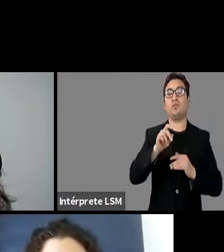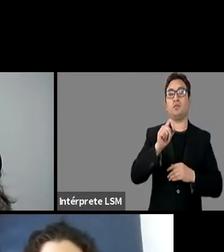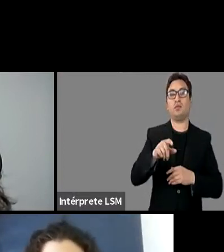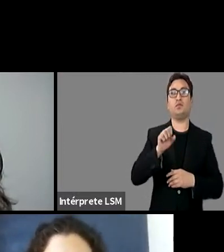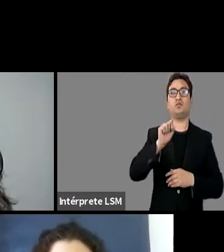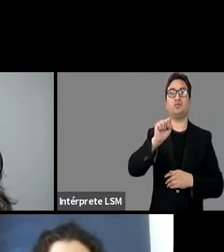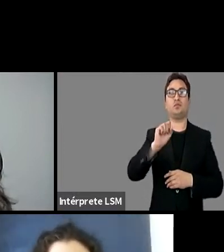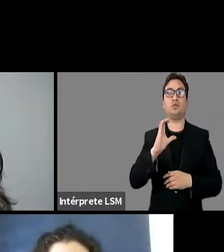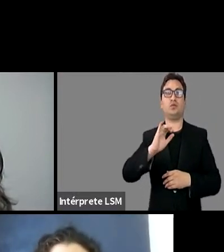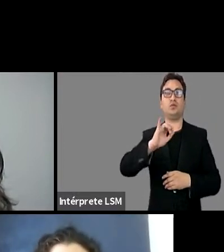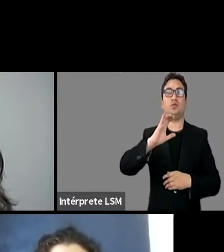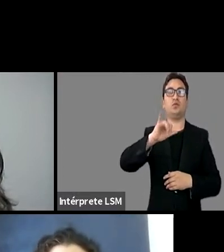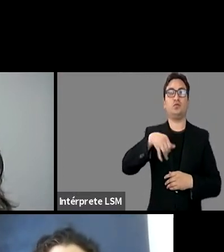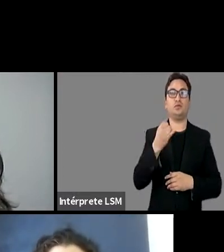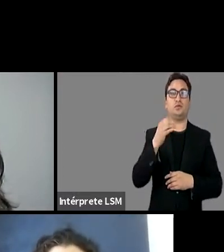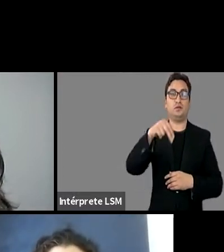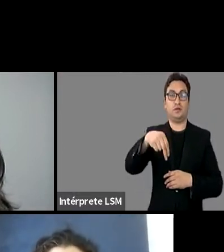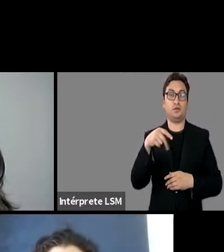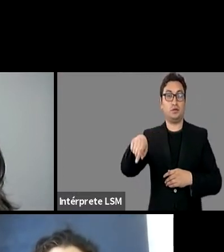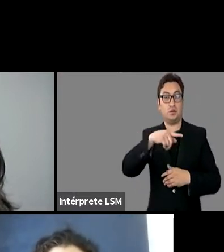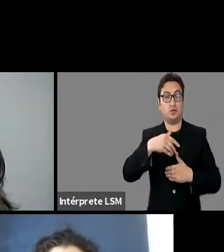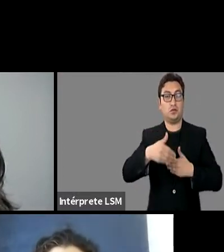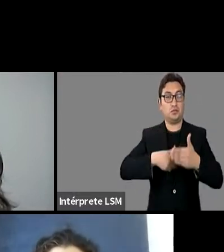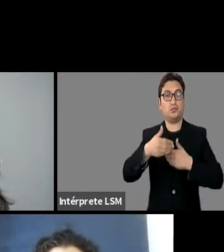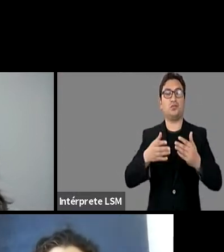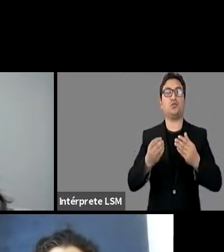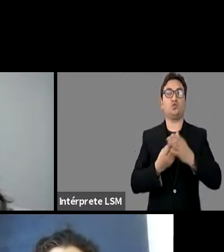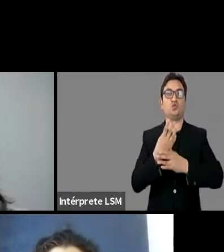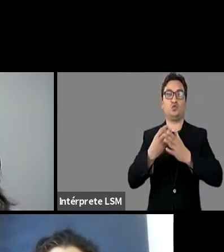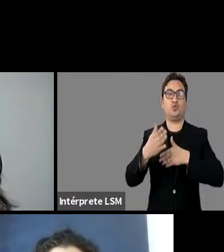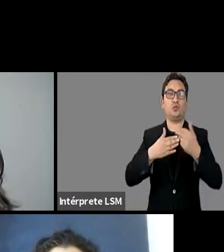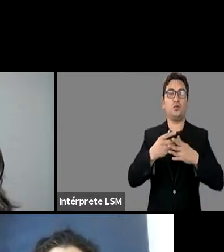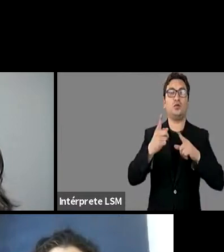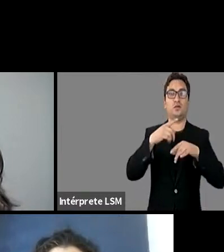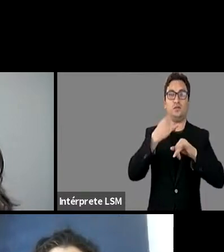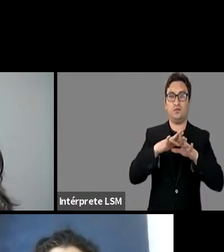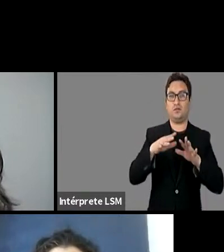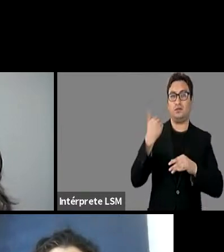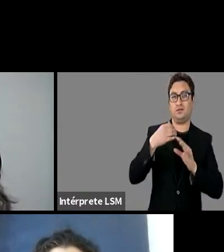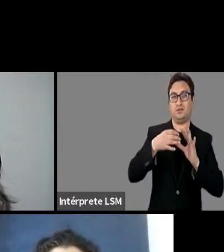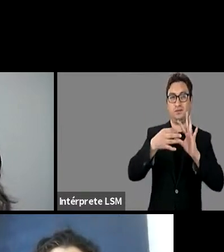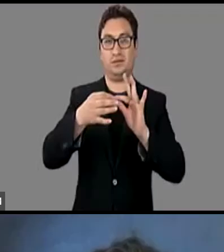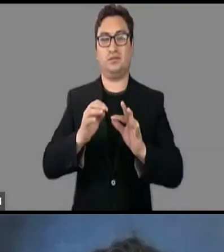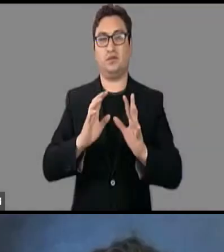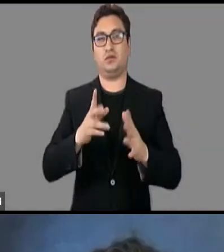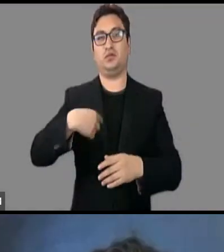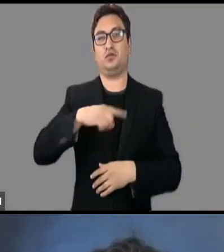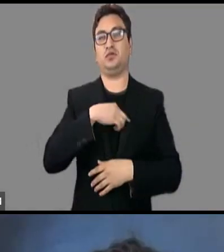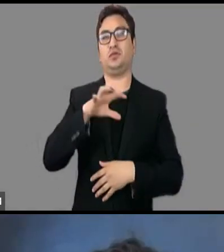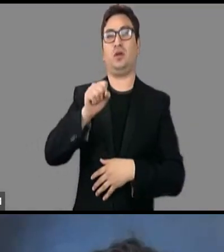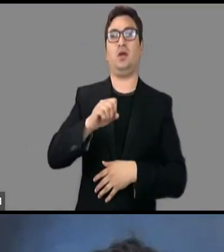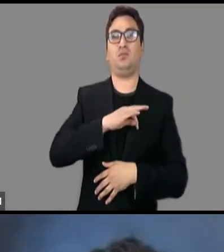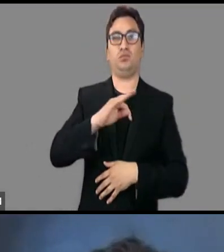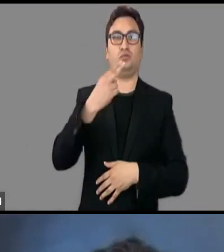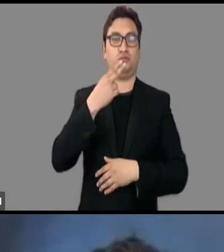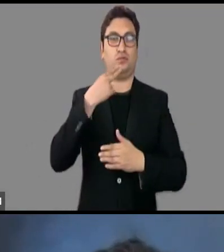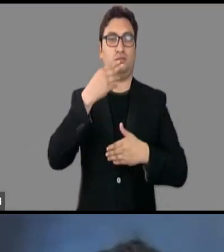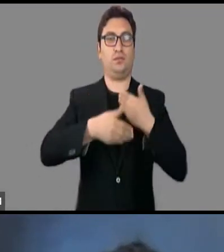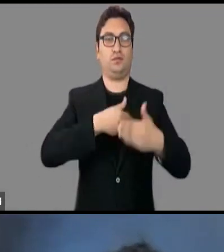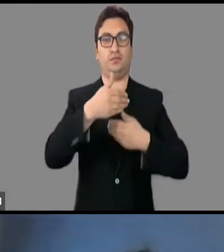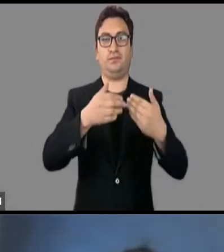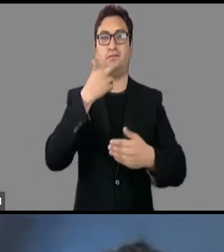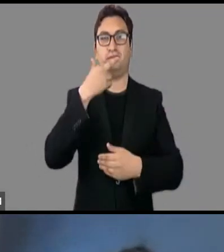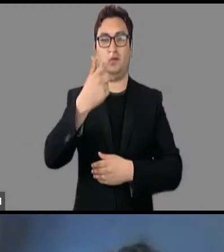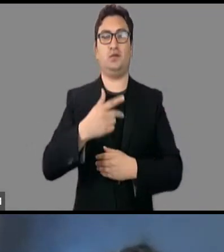sentido progresista. Ya la doctora Diana ya nos dio ahí unos datos que podríamos mejorar en nuestros protocolos, y así todo ese tipo